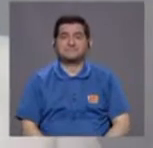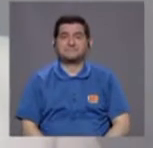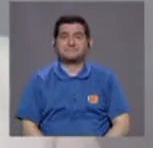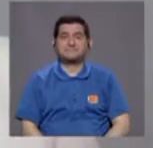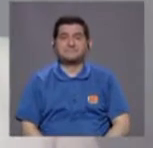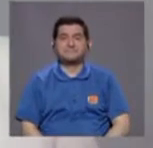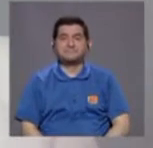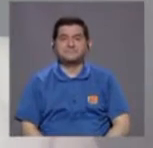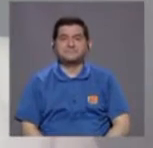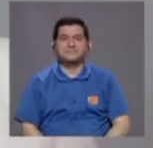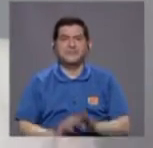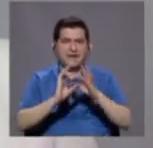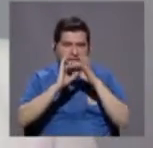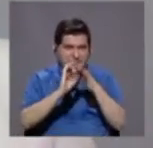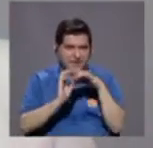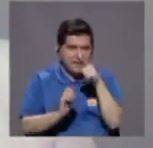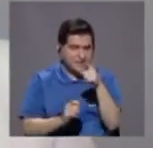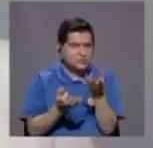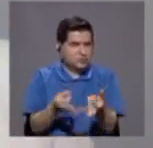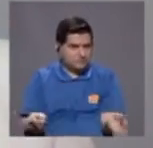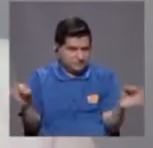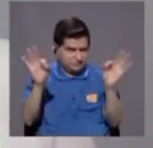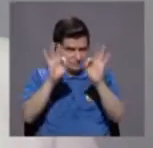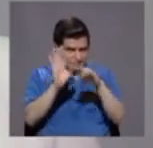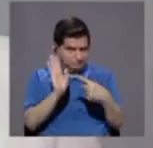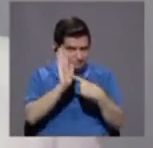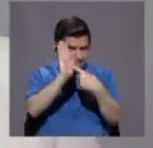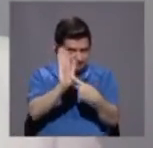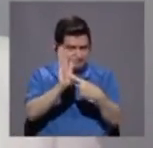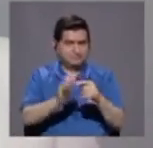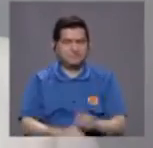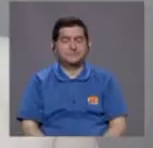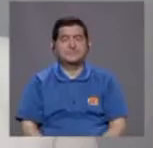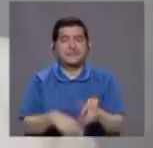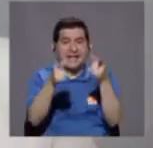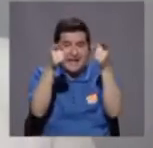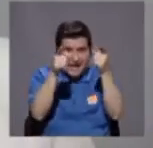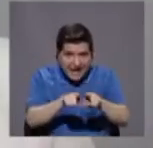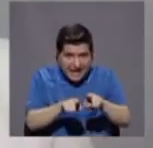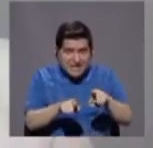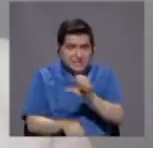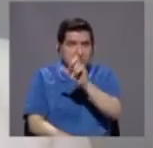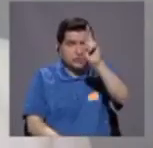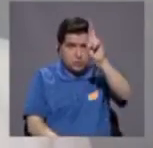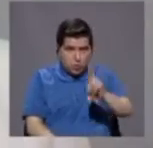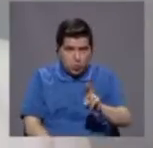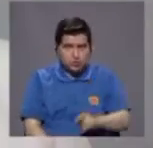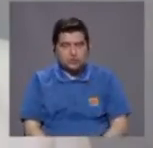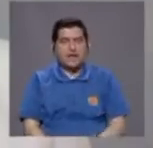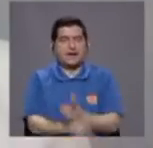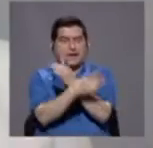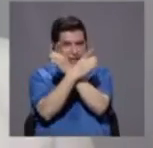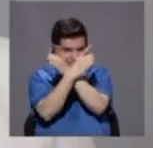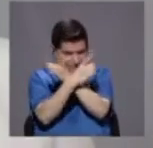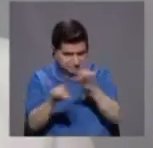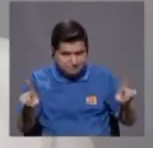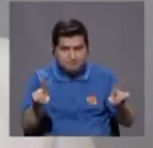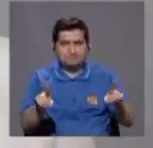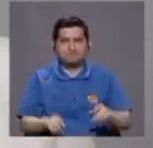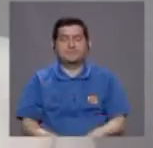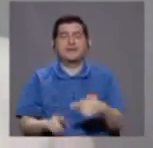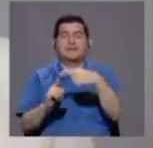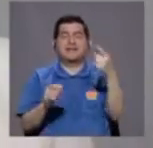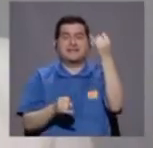Sí, en relación con eso es importante señalar que el hecho de que Costa Rica se hubiera democratizado